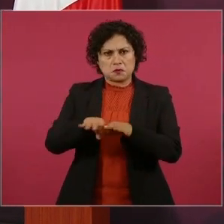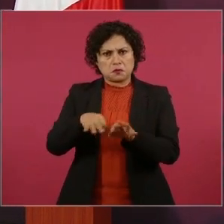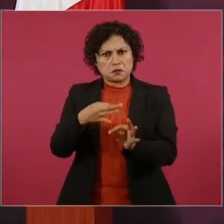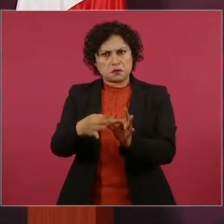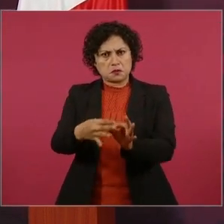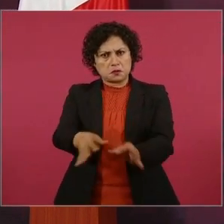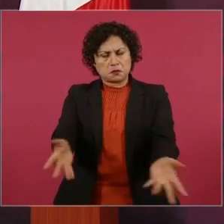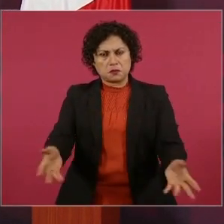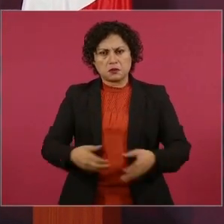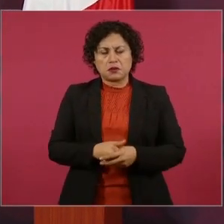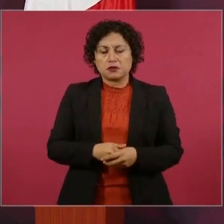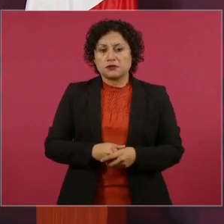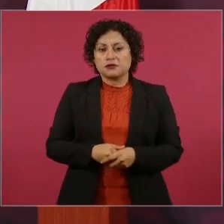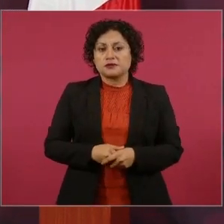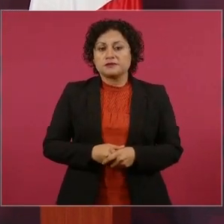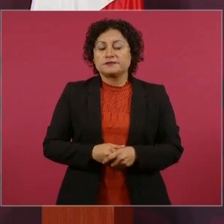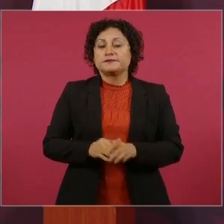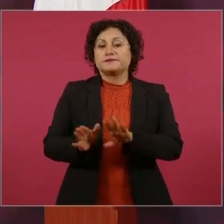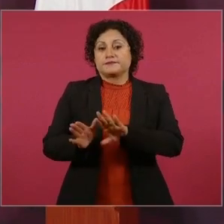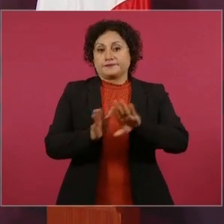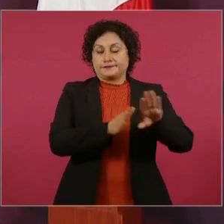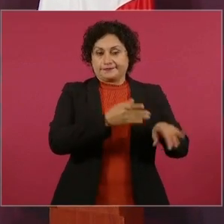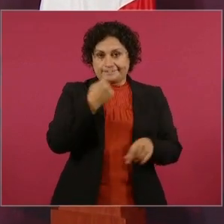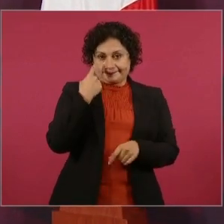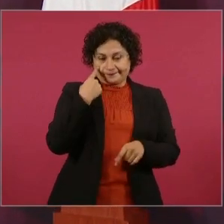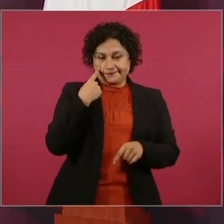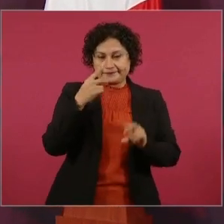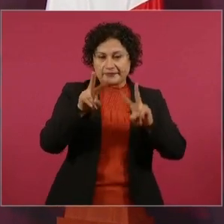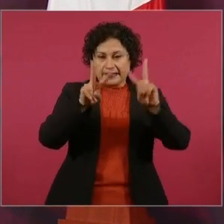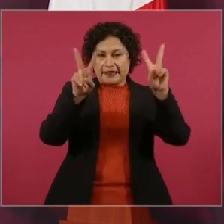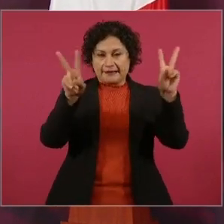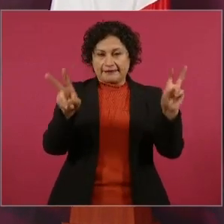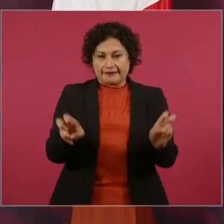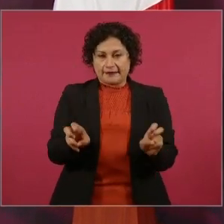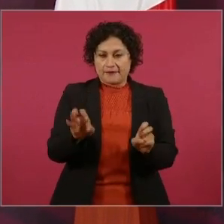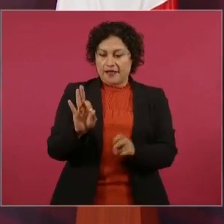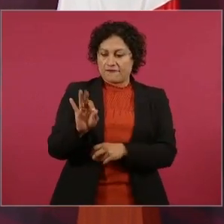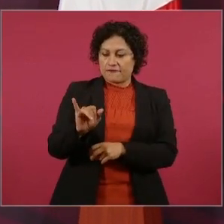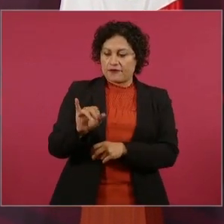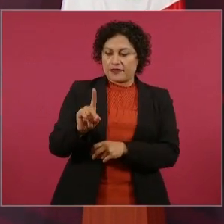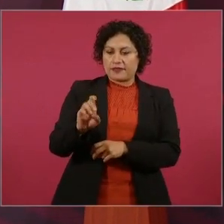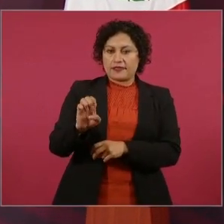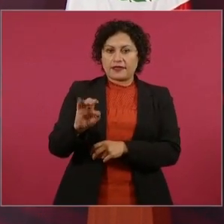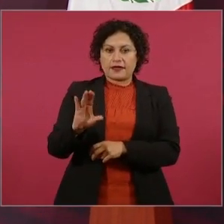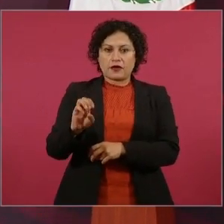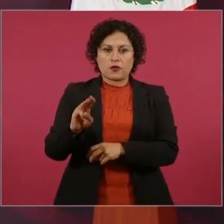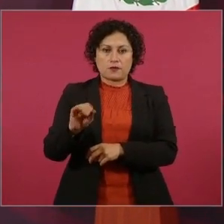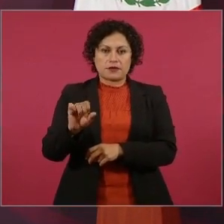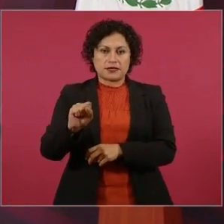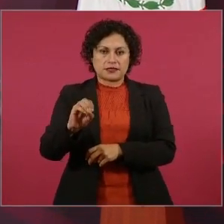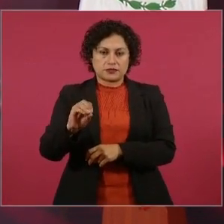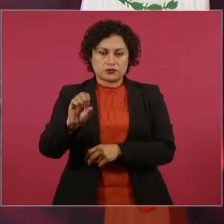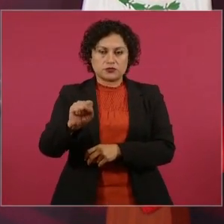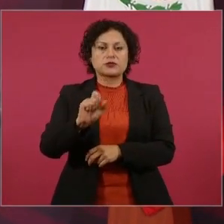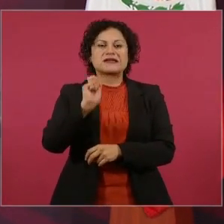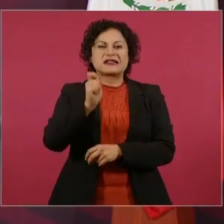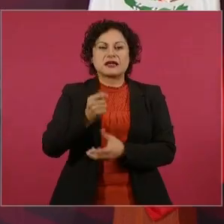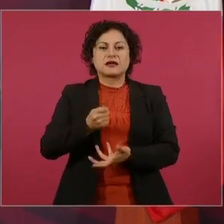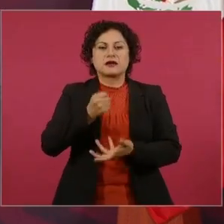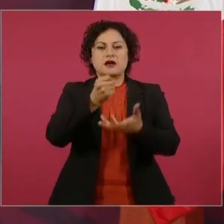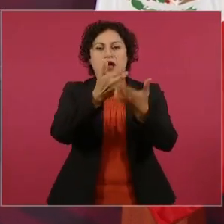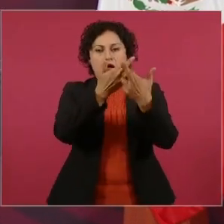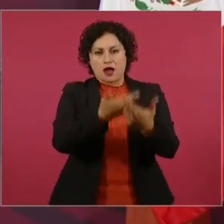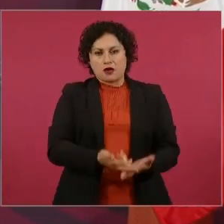teleci lo de los fideicomisos eh yo lo dije al principio